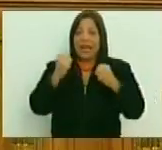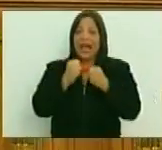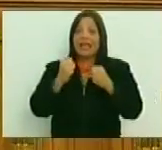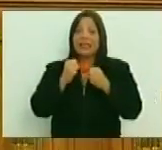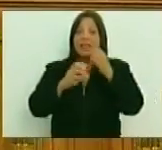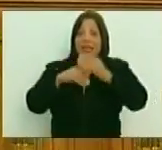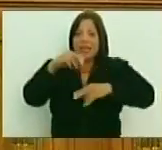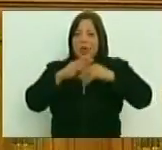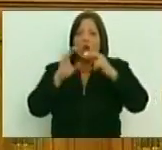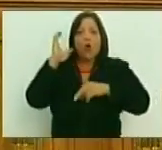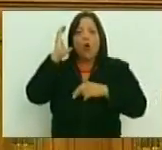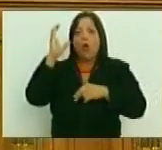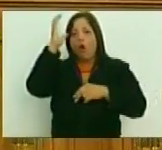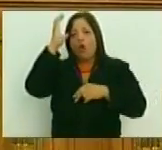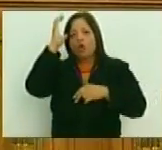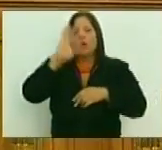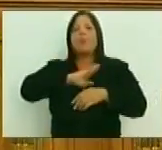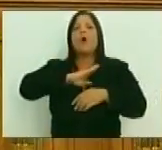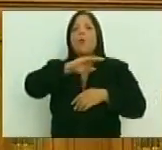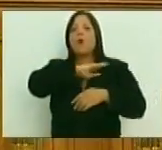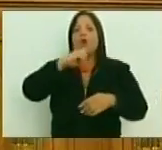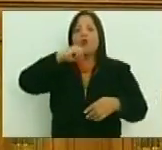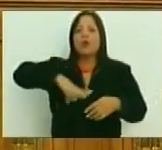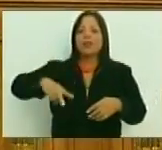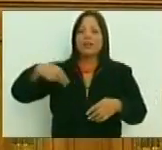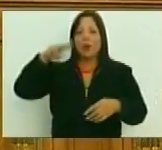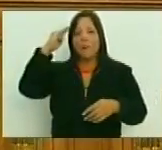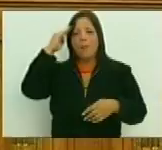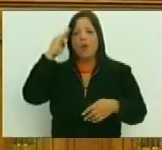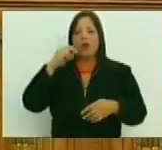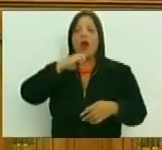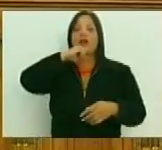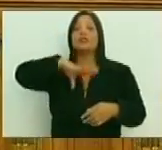recuperación y conocimiento de nuestra historia y nuestra memoria.